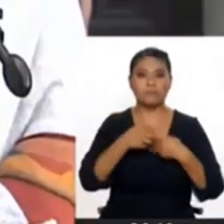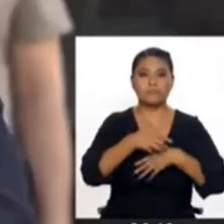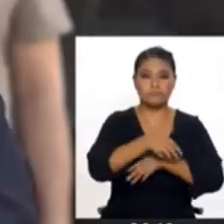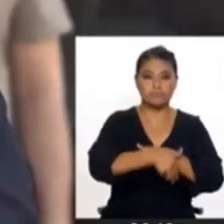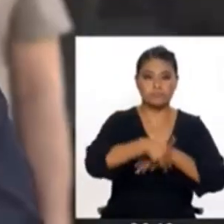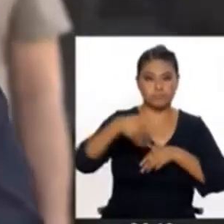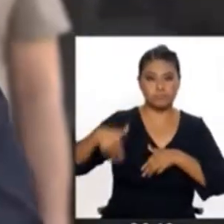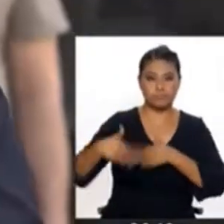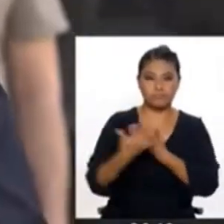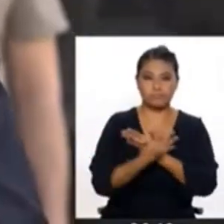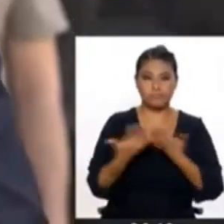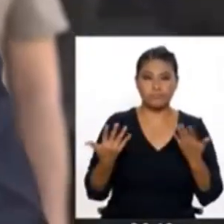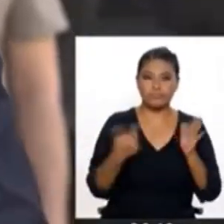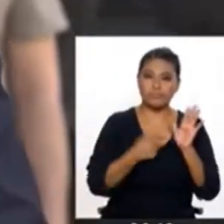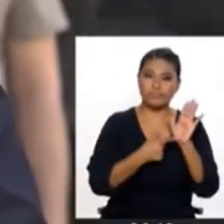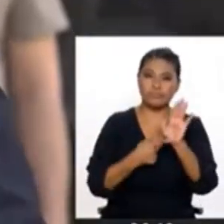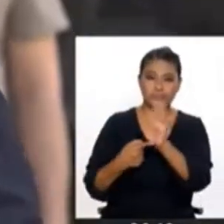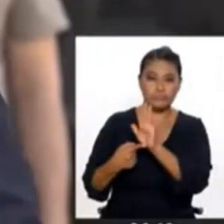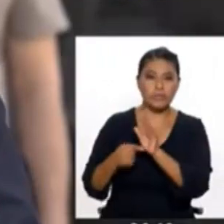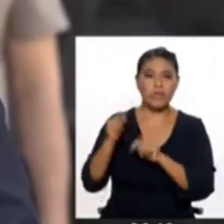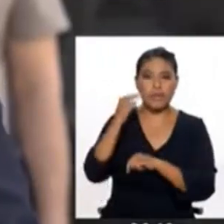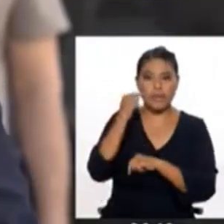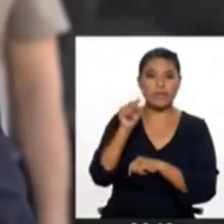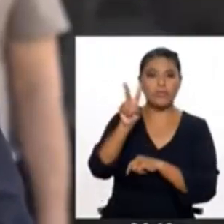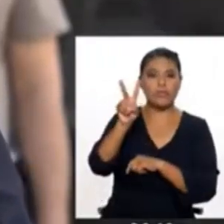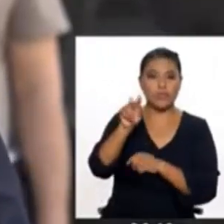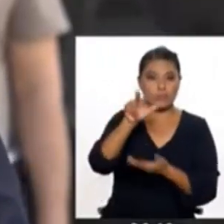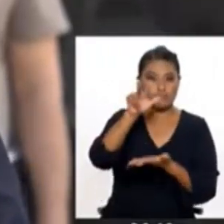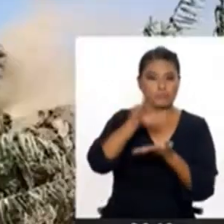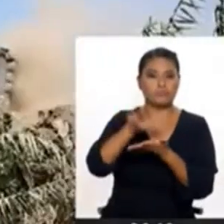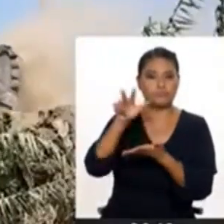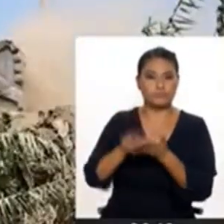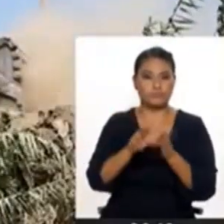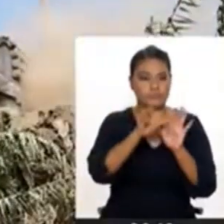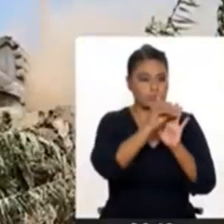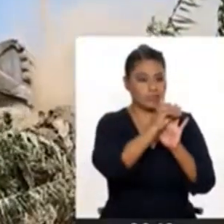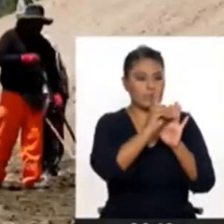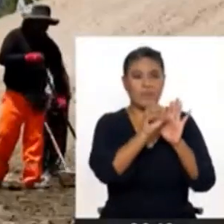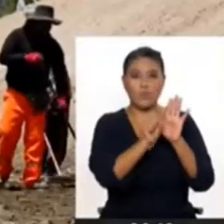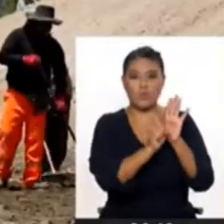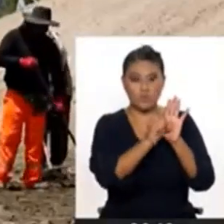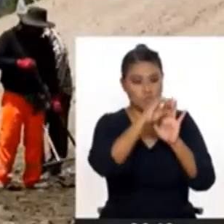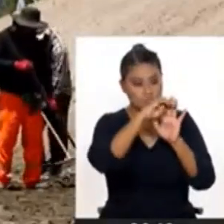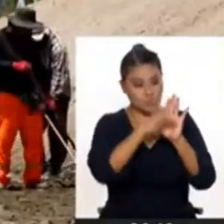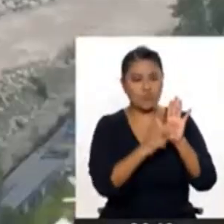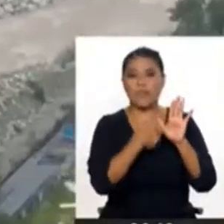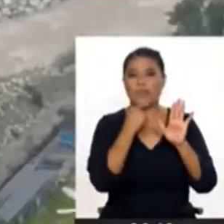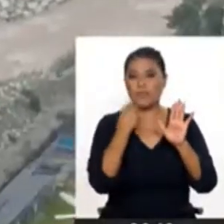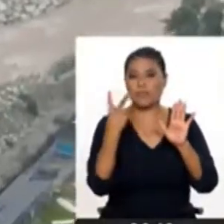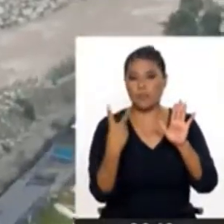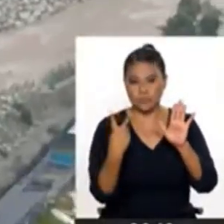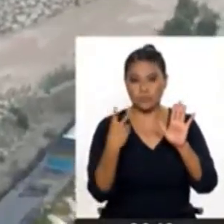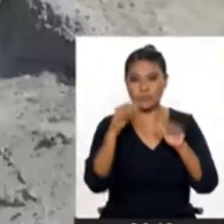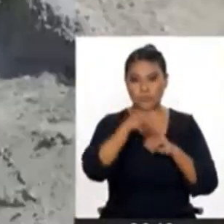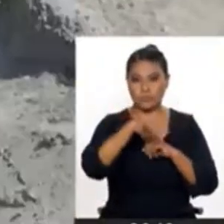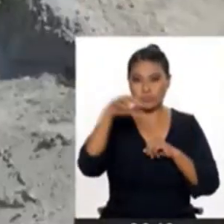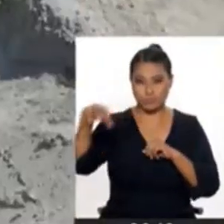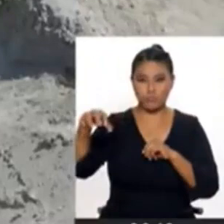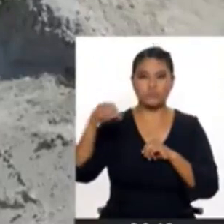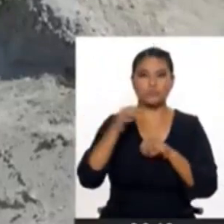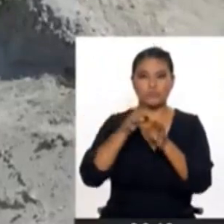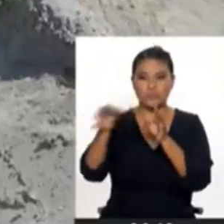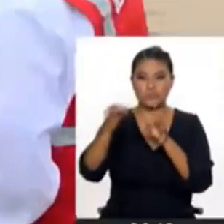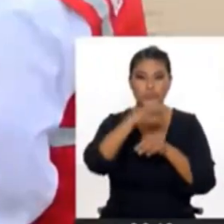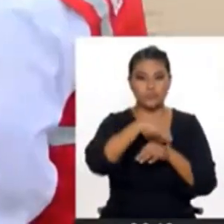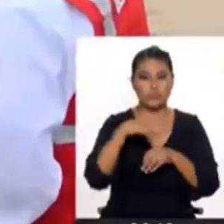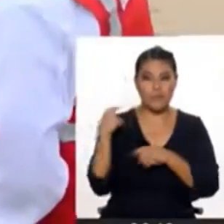como tú te has dado cuenta la presidenta no tiene voluntad ni siquiera de renunciar y mucho menos ir nuevamente al